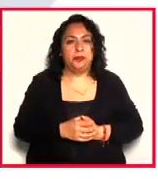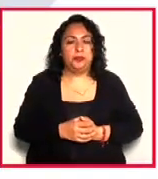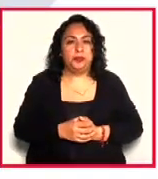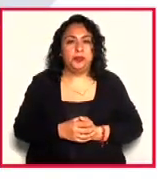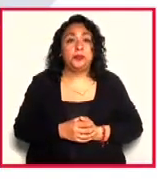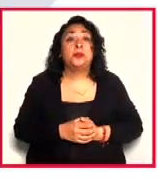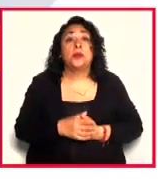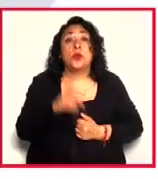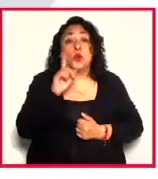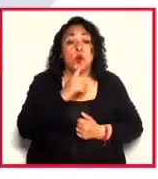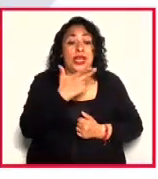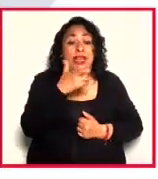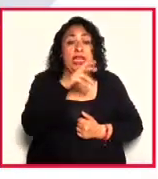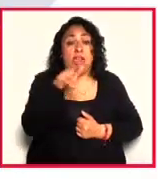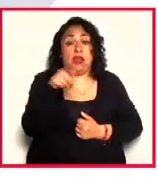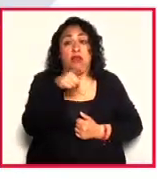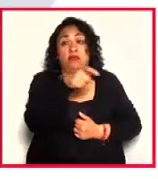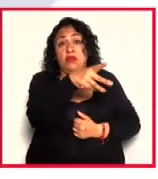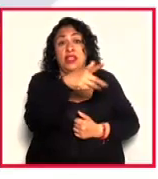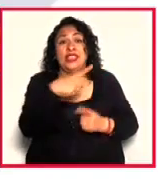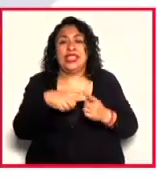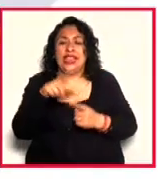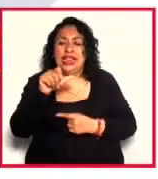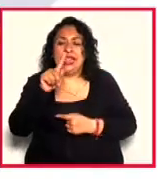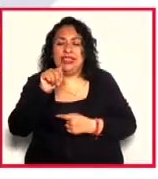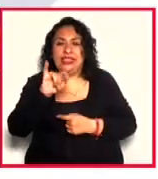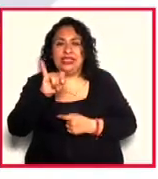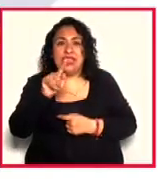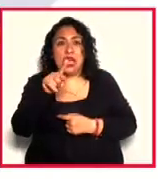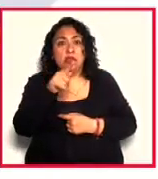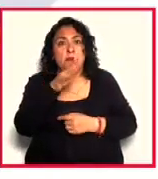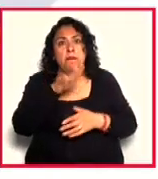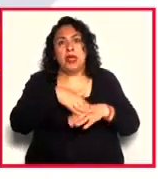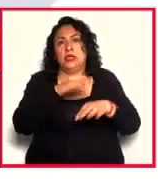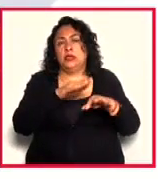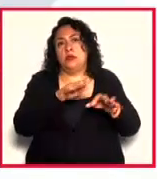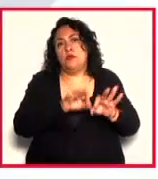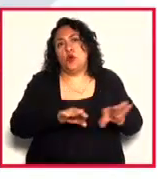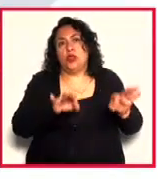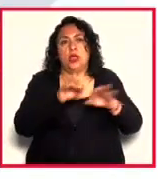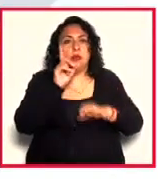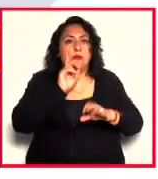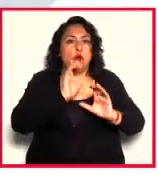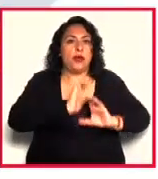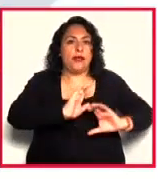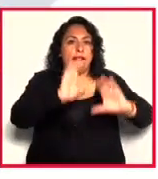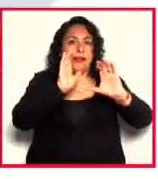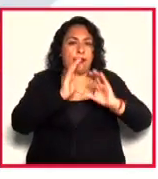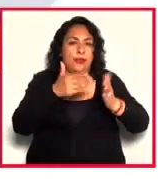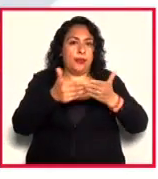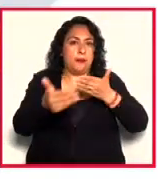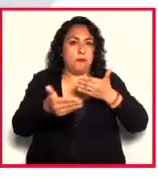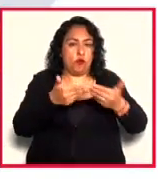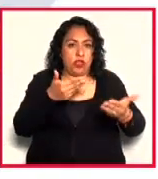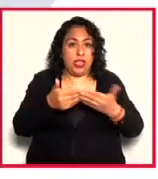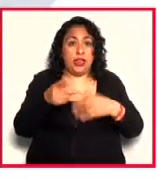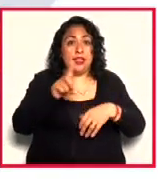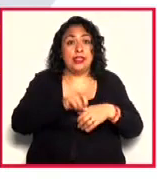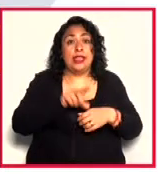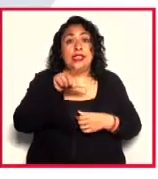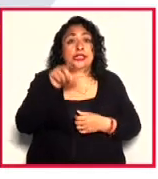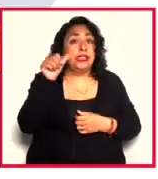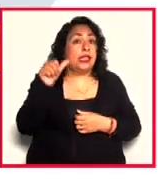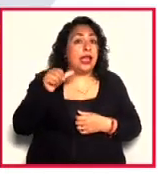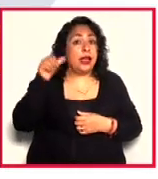Herrera es considerada por Latin Jazz Network una de las más grandes intérpretes contemporáneas de la canción. El 17 de abril realizará